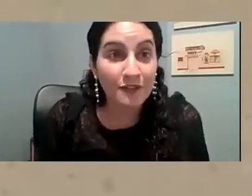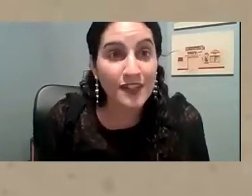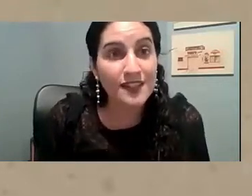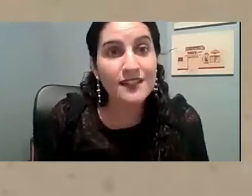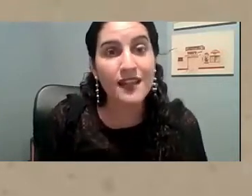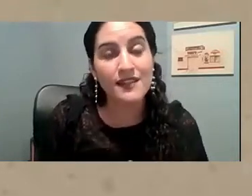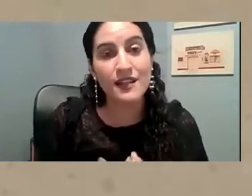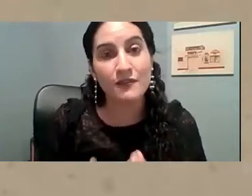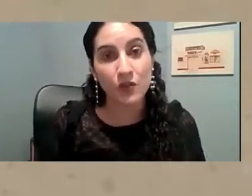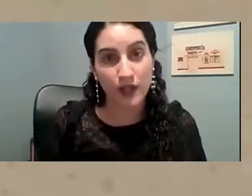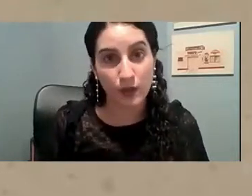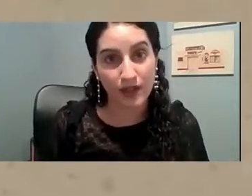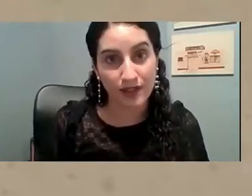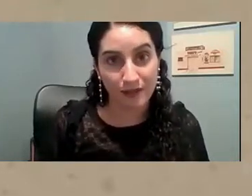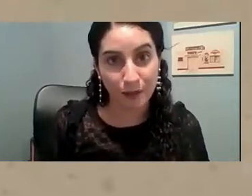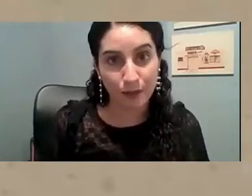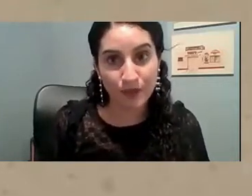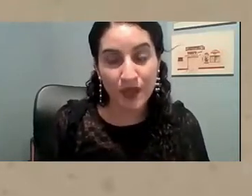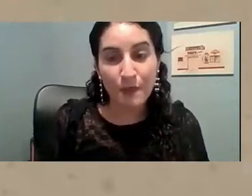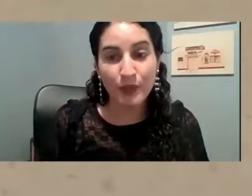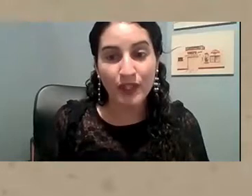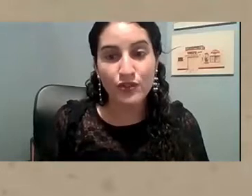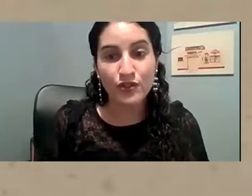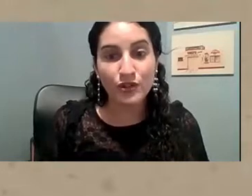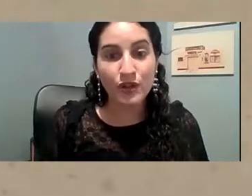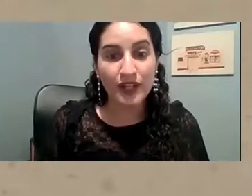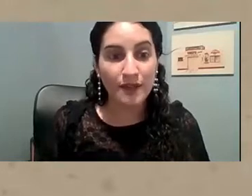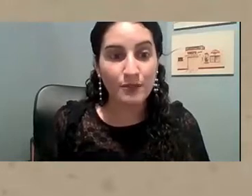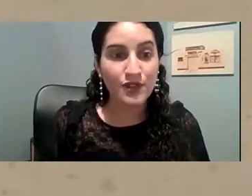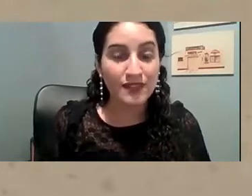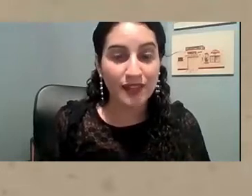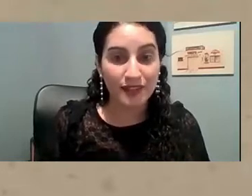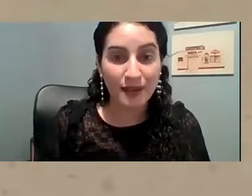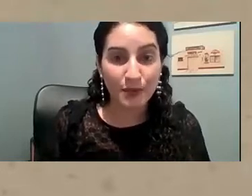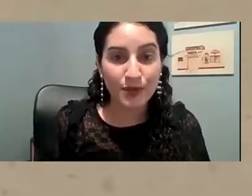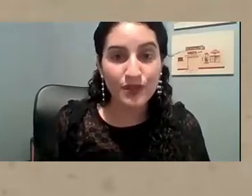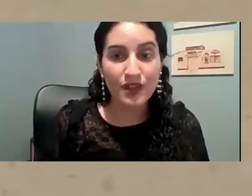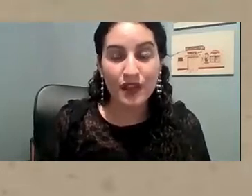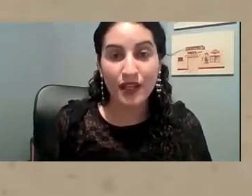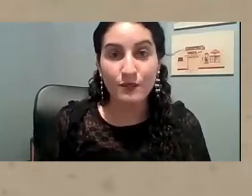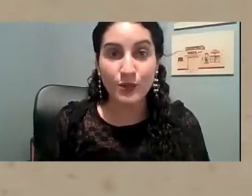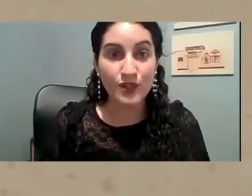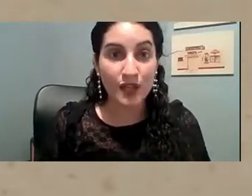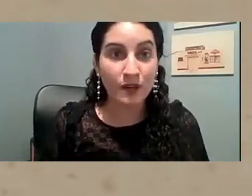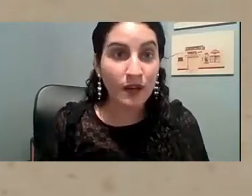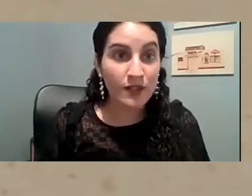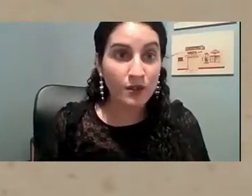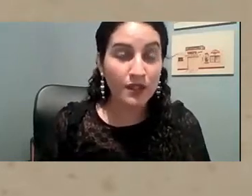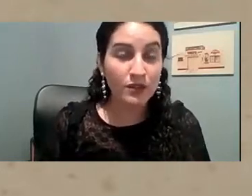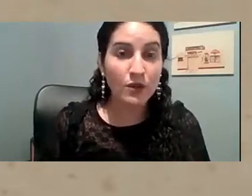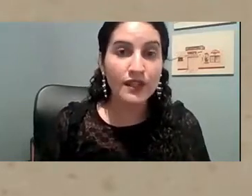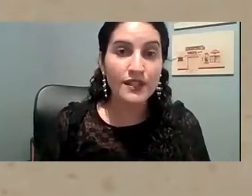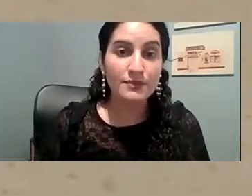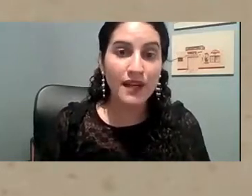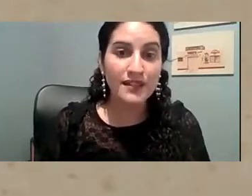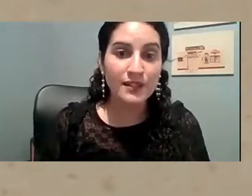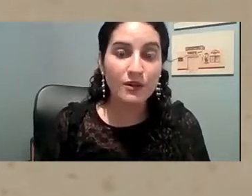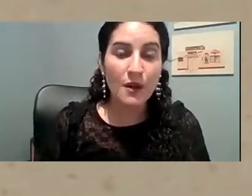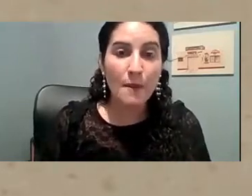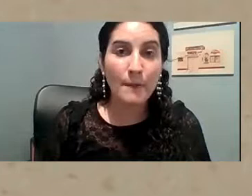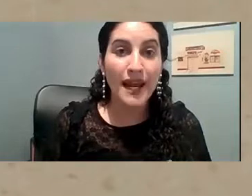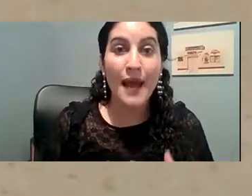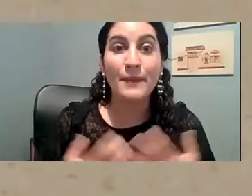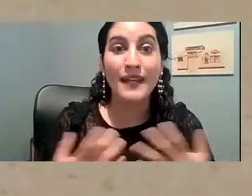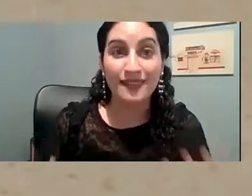gran énfasis, es el enfoque educativo. Porque nosotros creemos y entendemos que el museo es sobre todo un